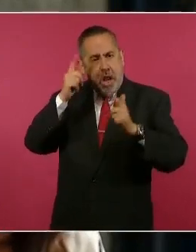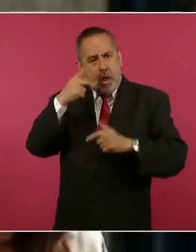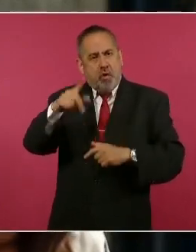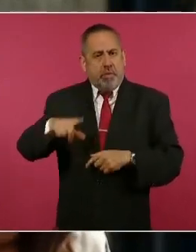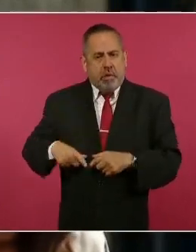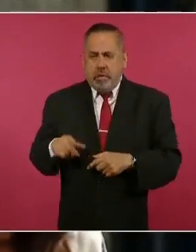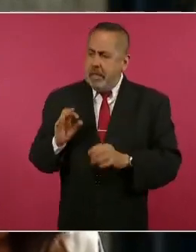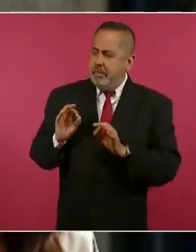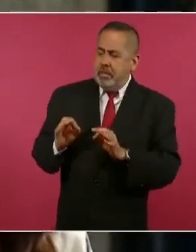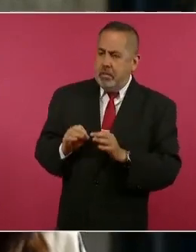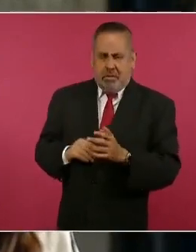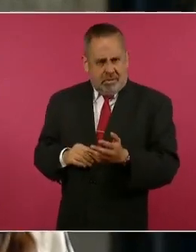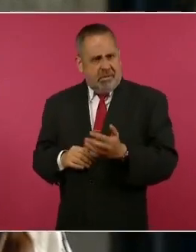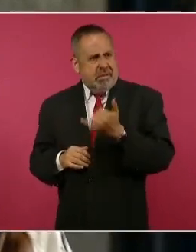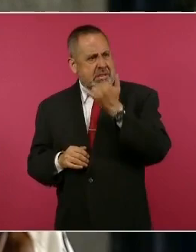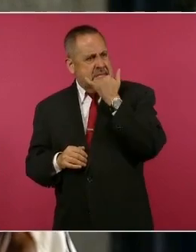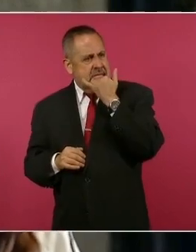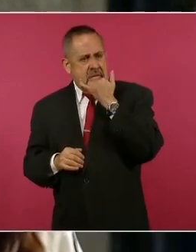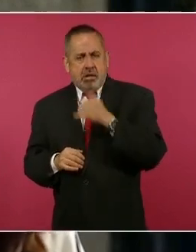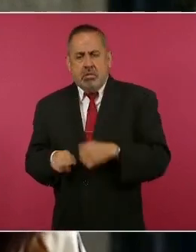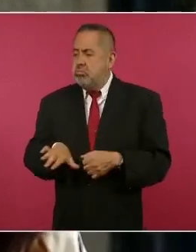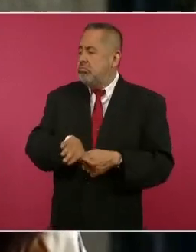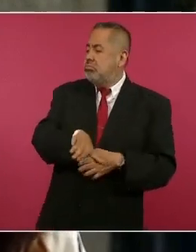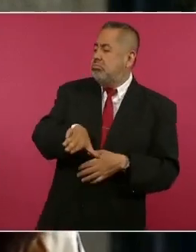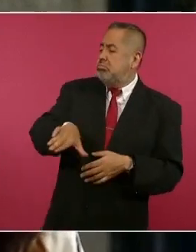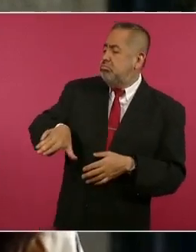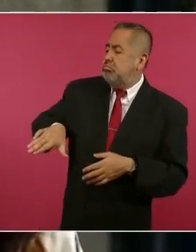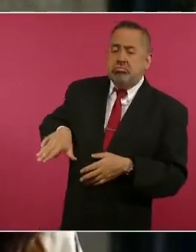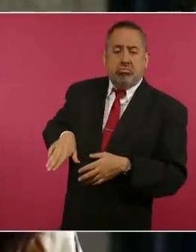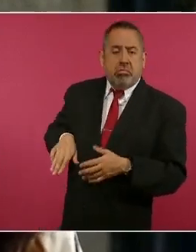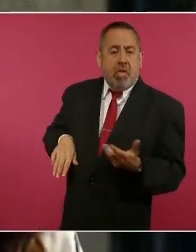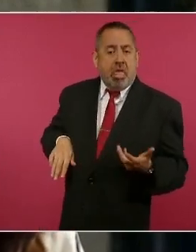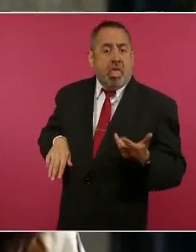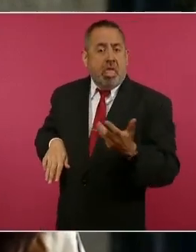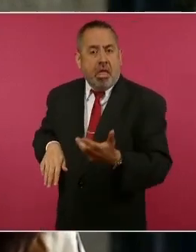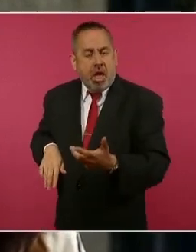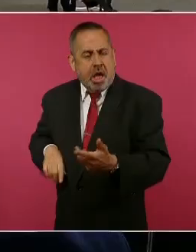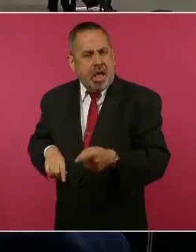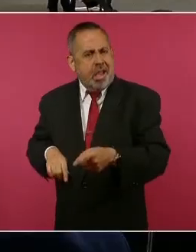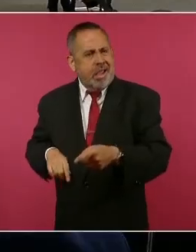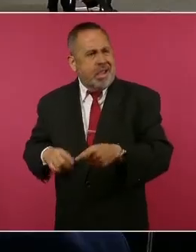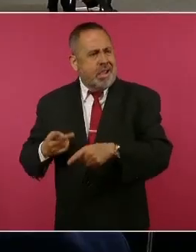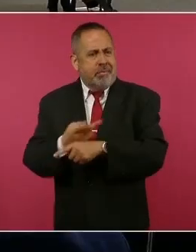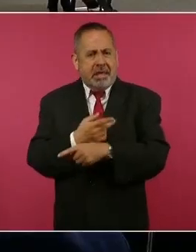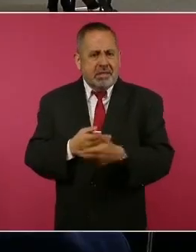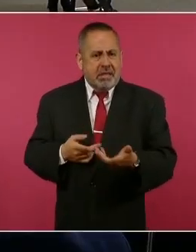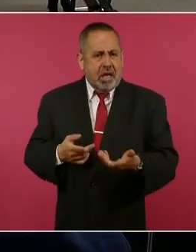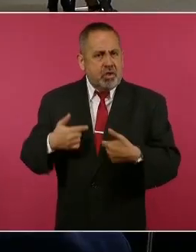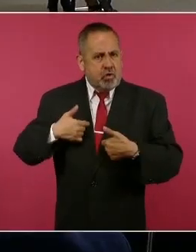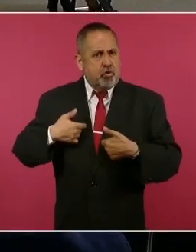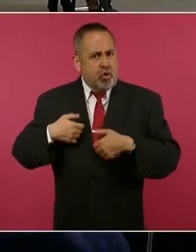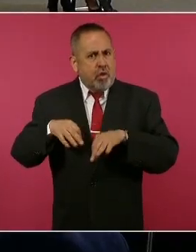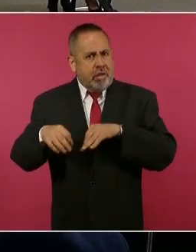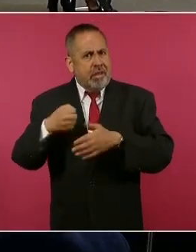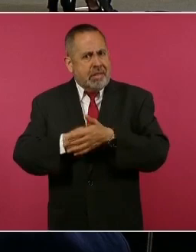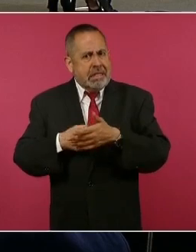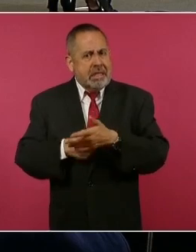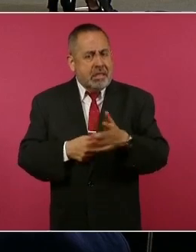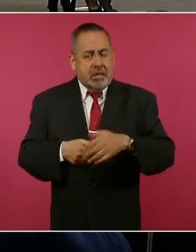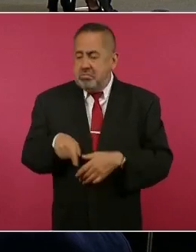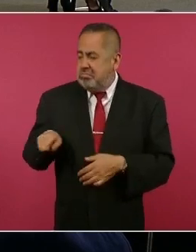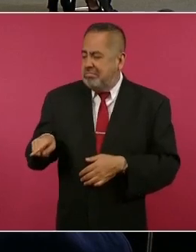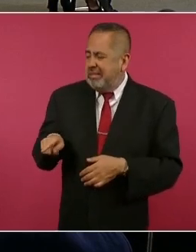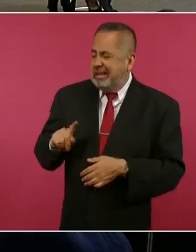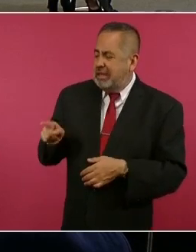gobierno, pues han sido arrinconados sin tomar en cuenta su trabajo,